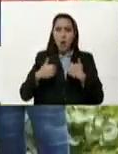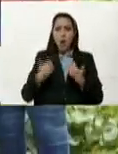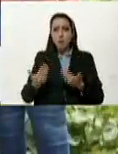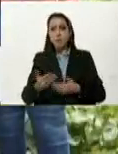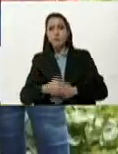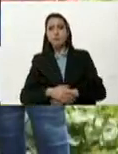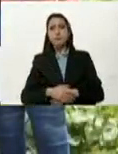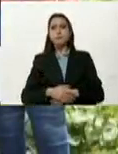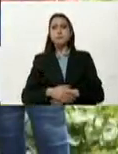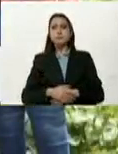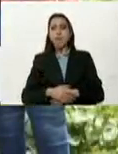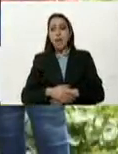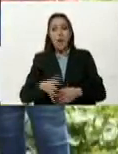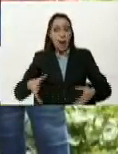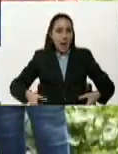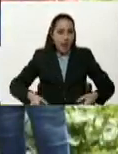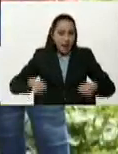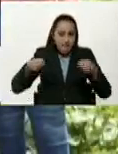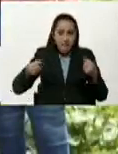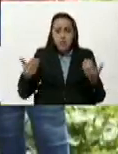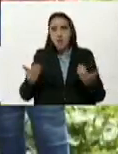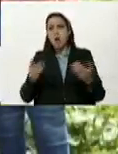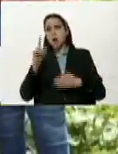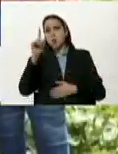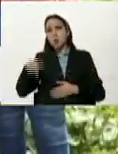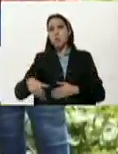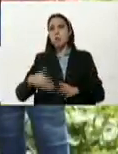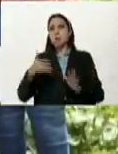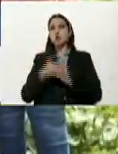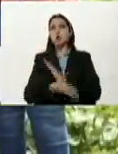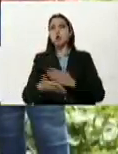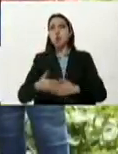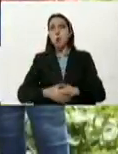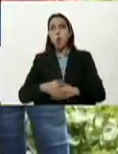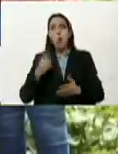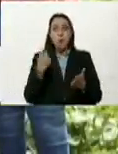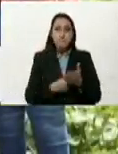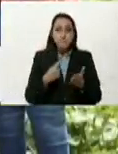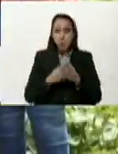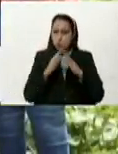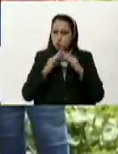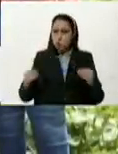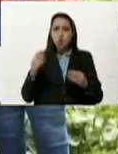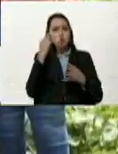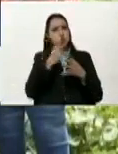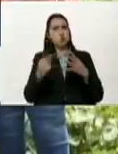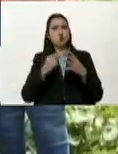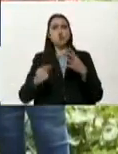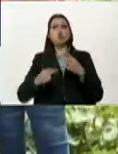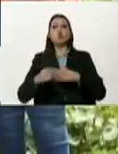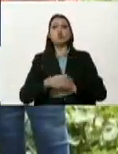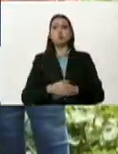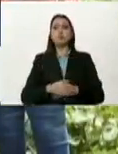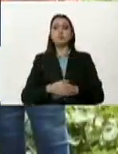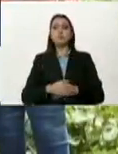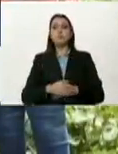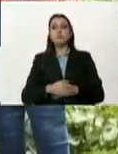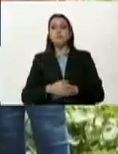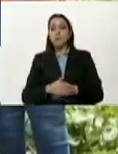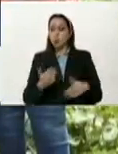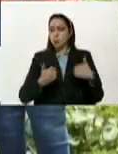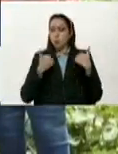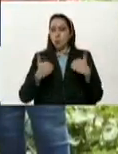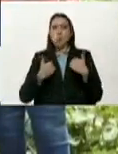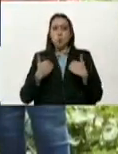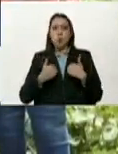el mercado durán afecta duramente los precios de todos estos rubros y bueno todo eso afecta a